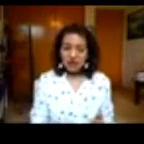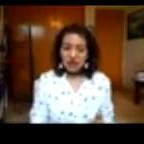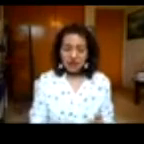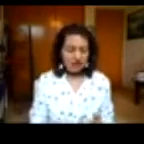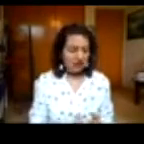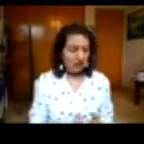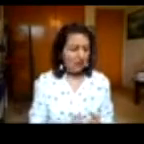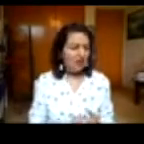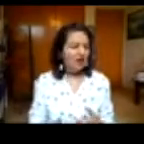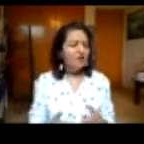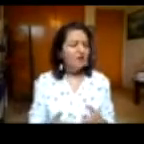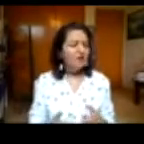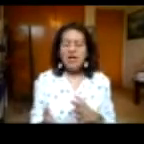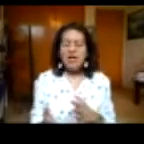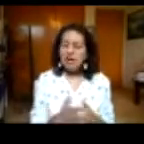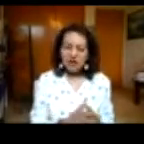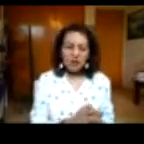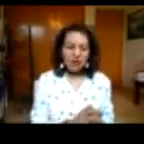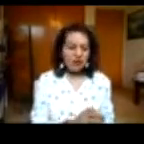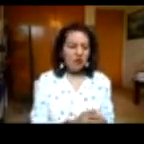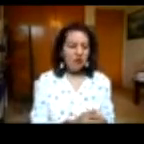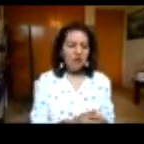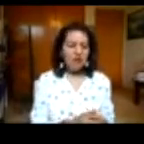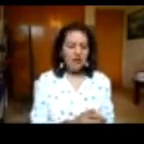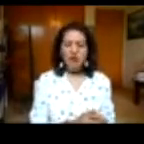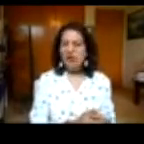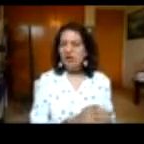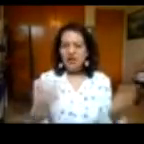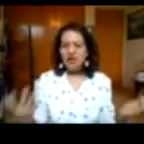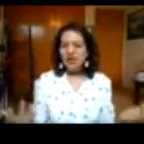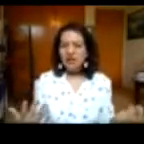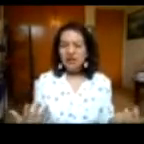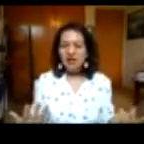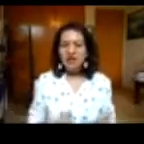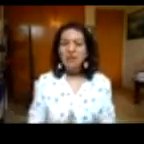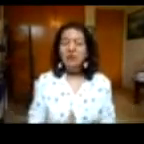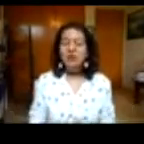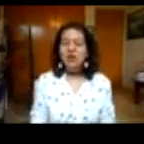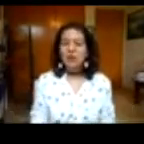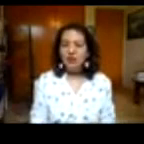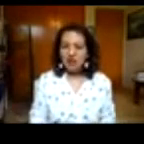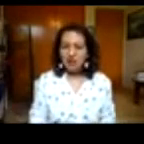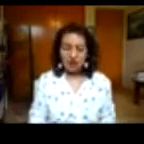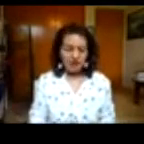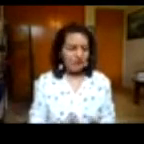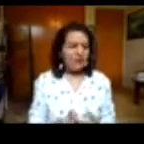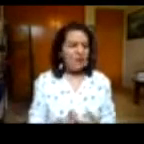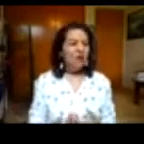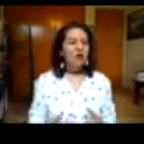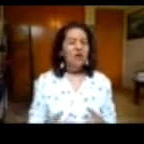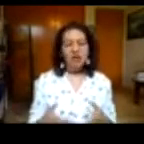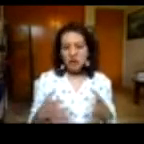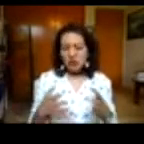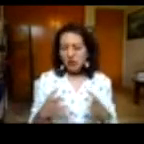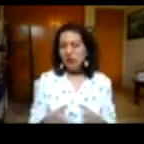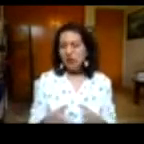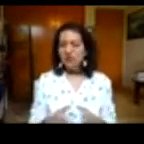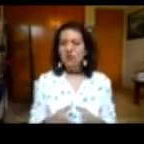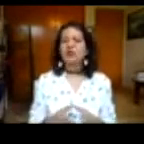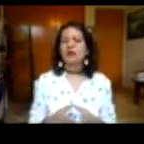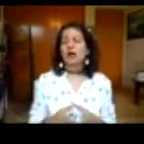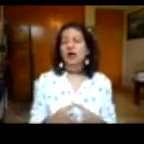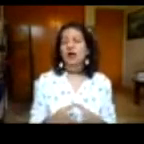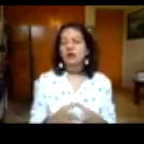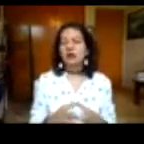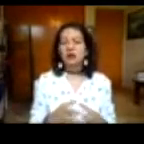las casas de campaña. Y aquí comento también pues la realidad en la que estamos de la pandemia, ¿no? Todos